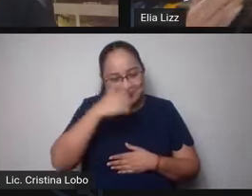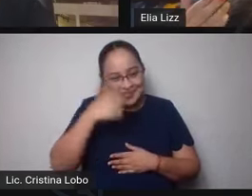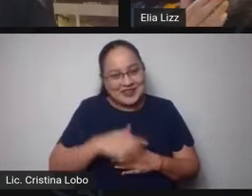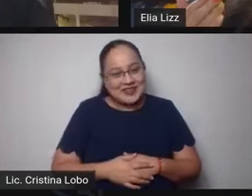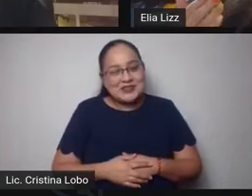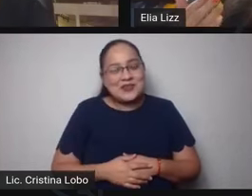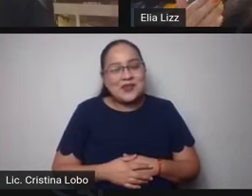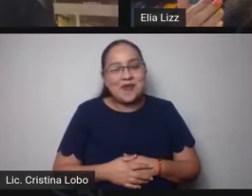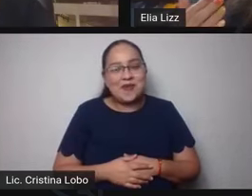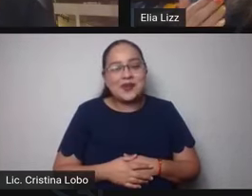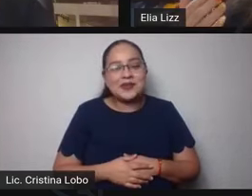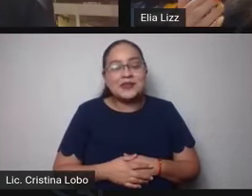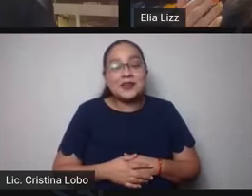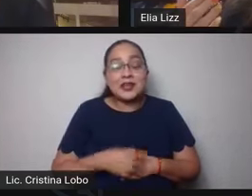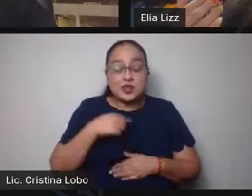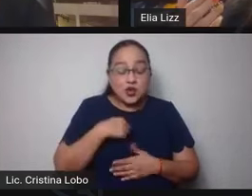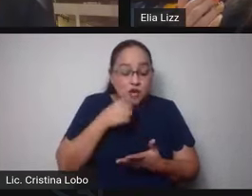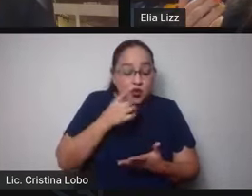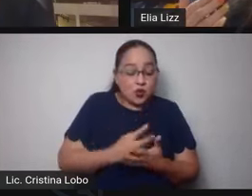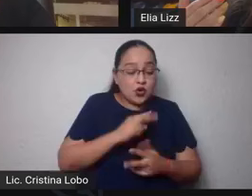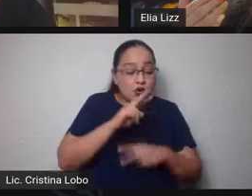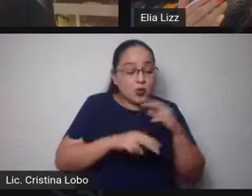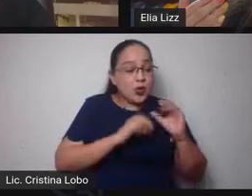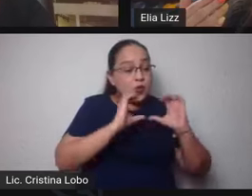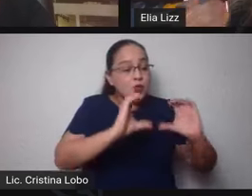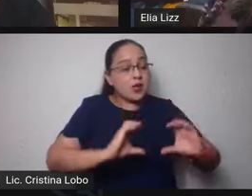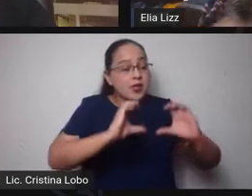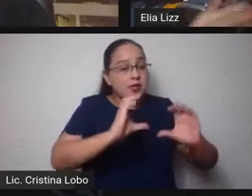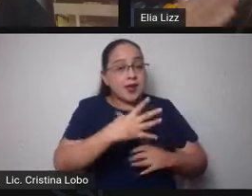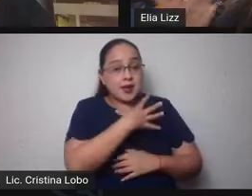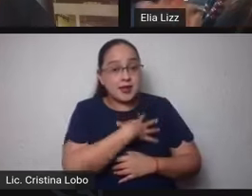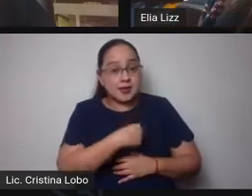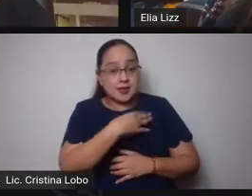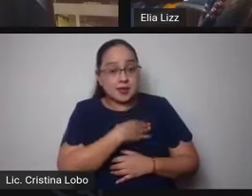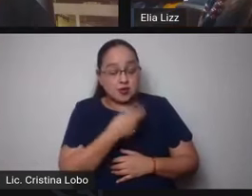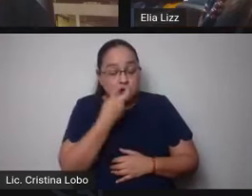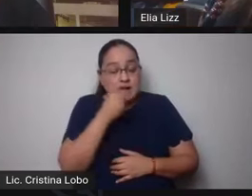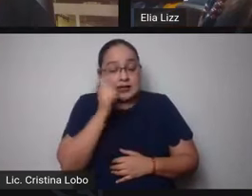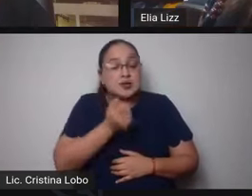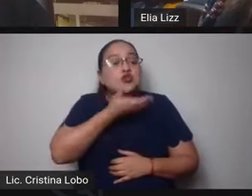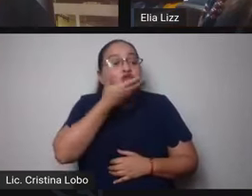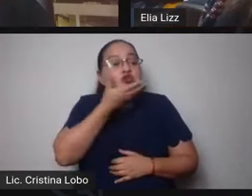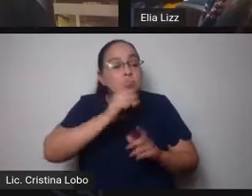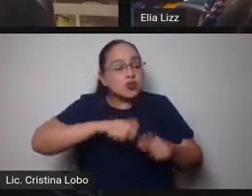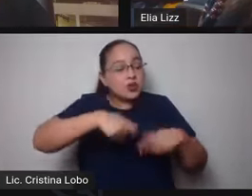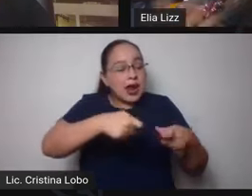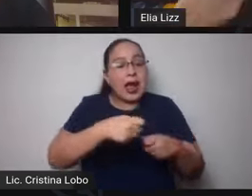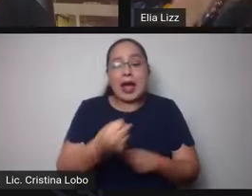que solo me iba a dedicar a cuidar a mis hijos y a mis hijas, es la forma en la que voy a expresar